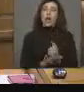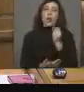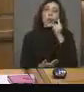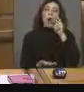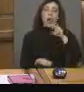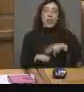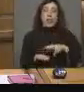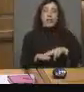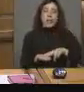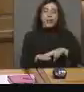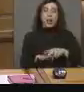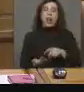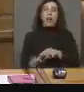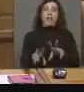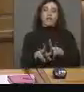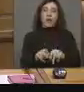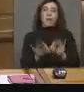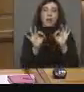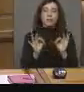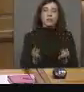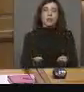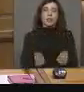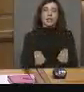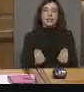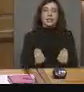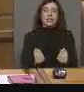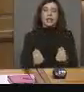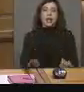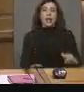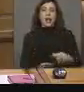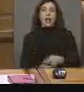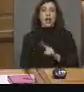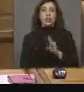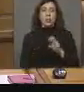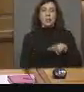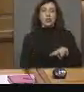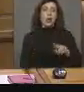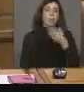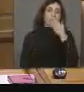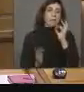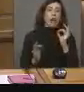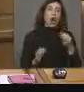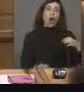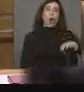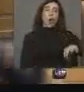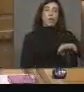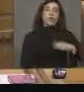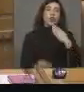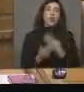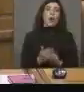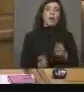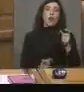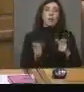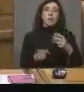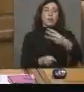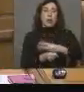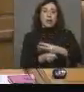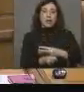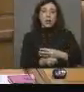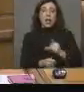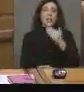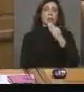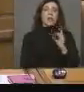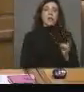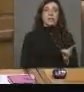realmente aquellas familias que necesitan tener una subvención adecuada o una jubilación cuando son mayores adecuadas, cuando son